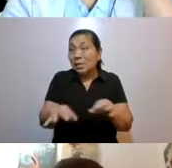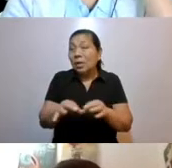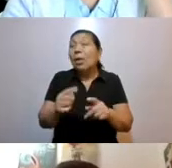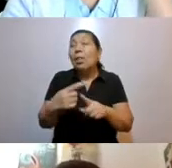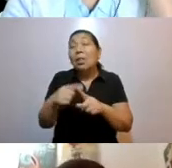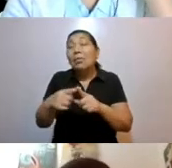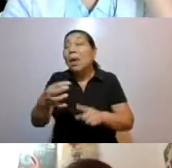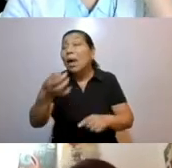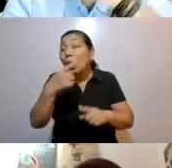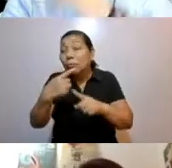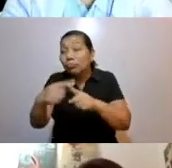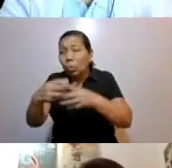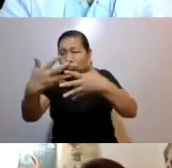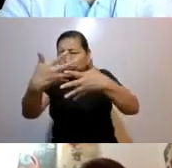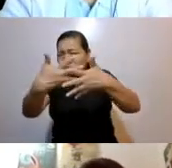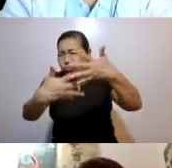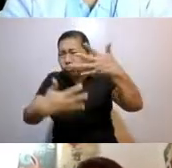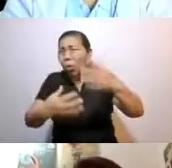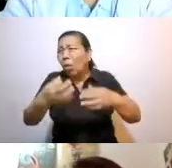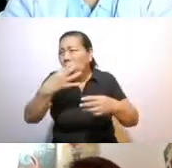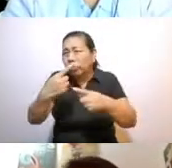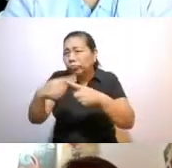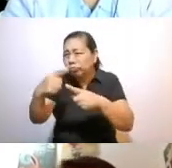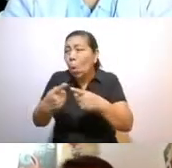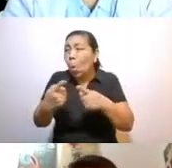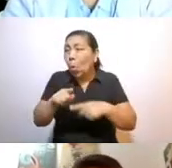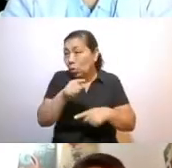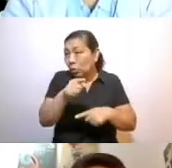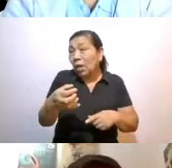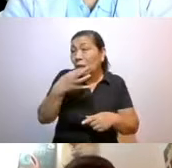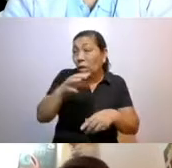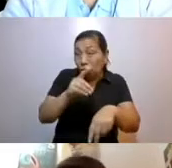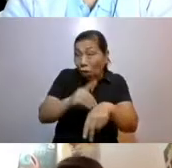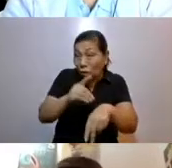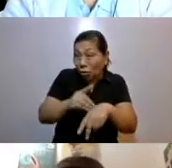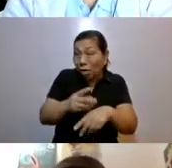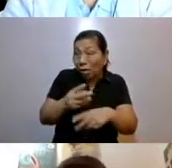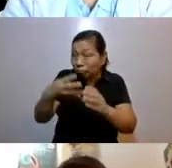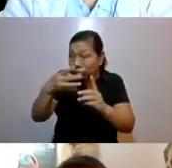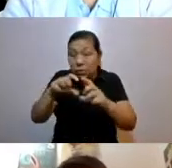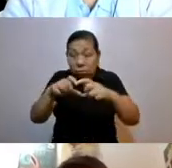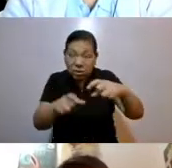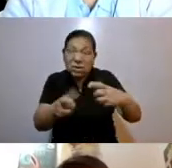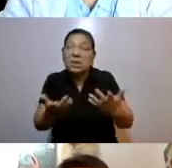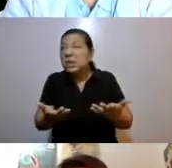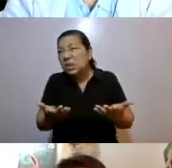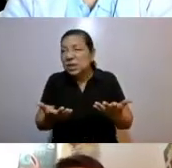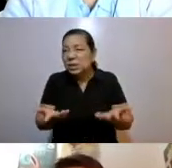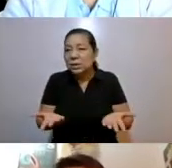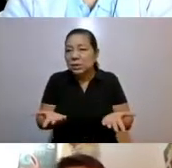medicamentos. Hay una lista larga de medicación. Cuando ustedes toman un medicamento, ven, por ejemplo,